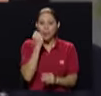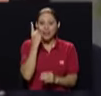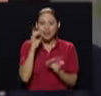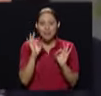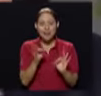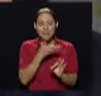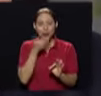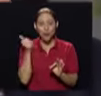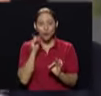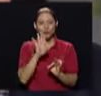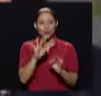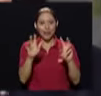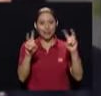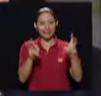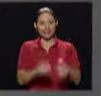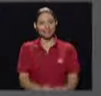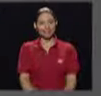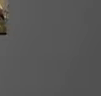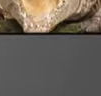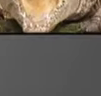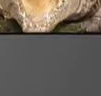lo que están estudiando.